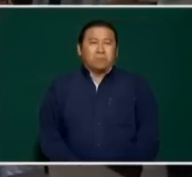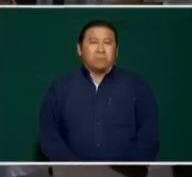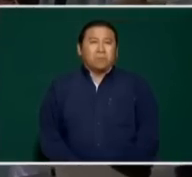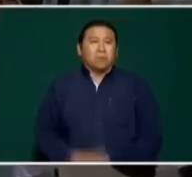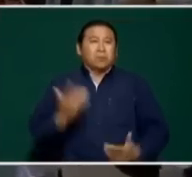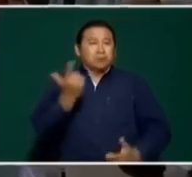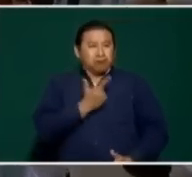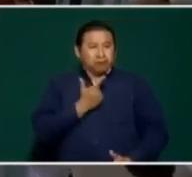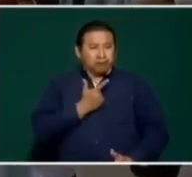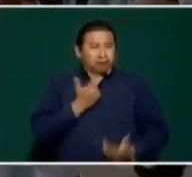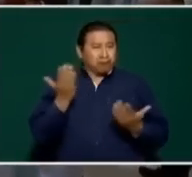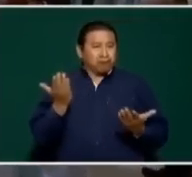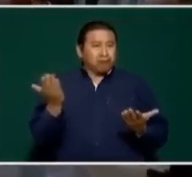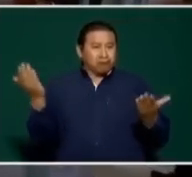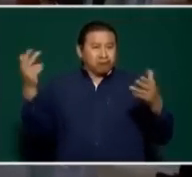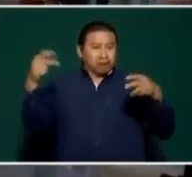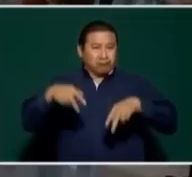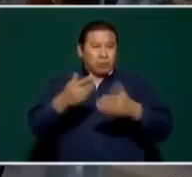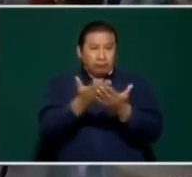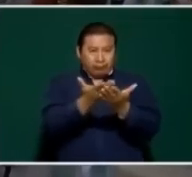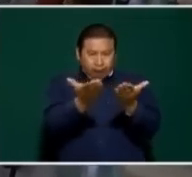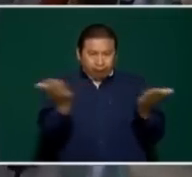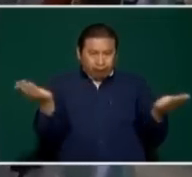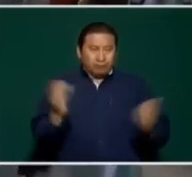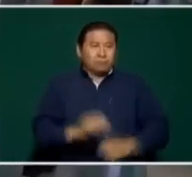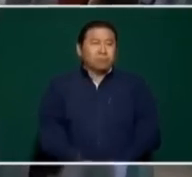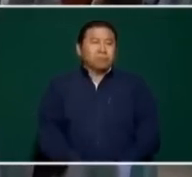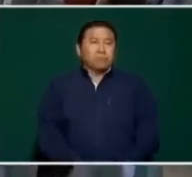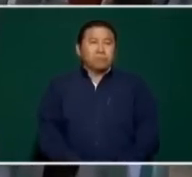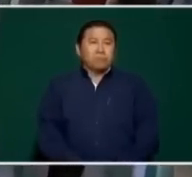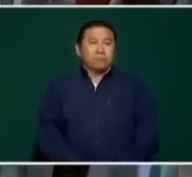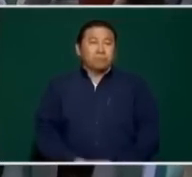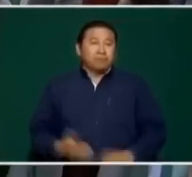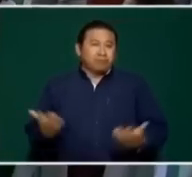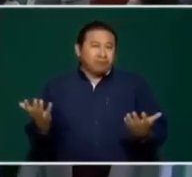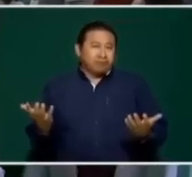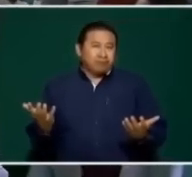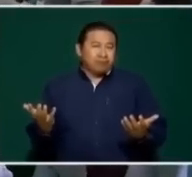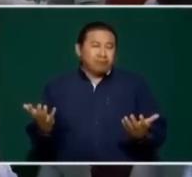Nos da mucho gusto estar con ustedes.